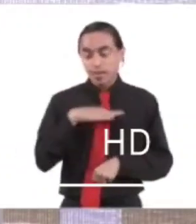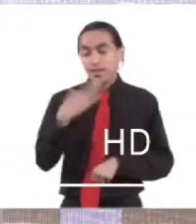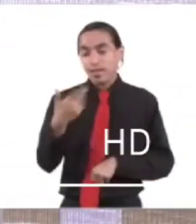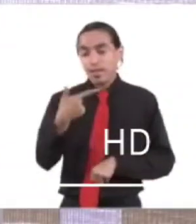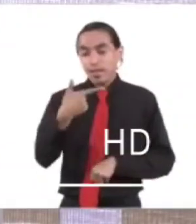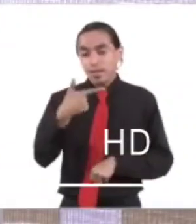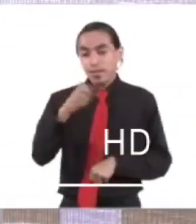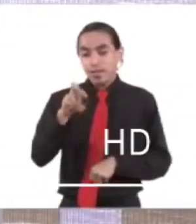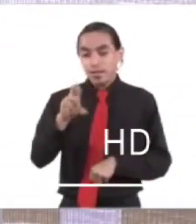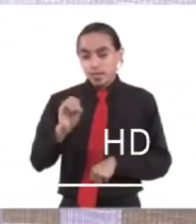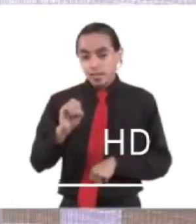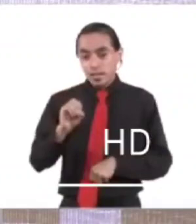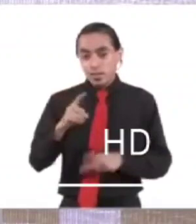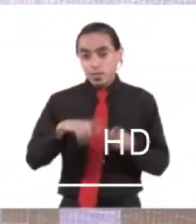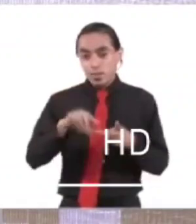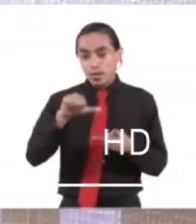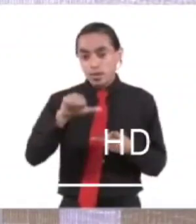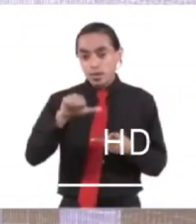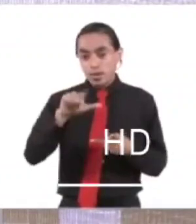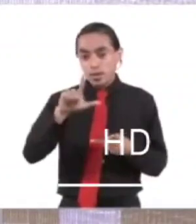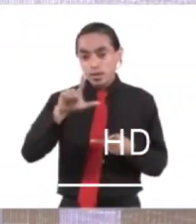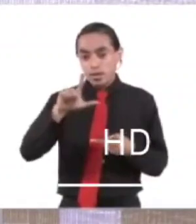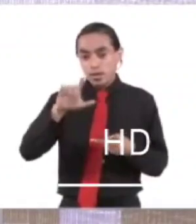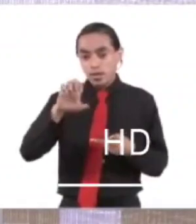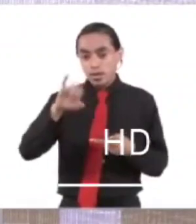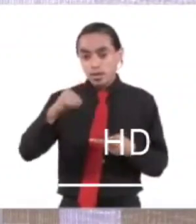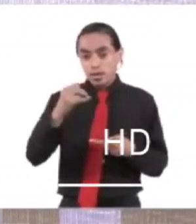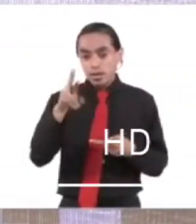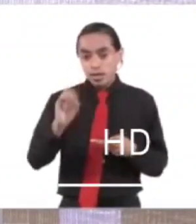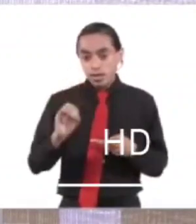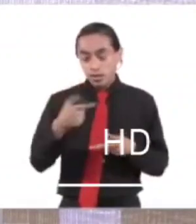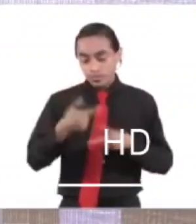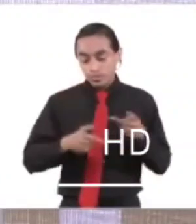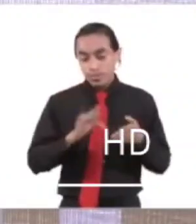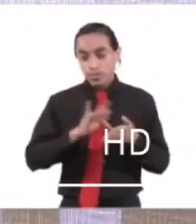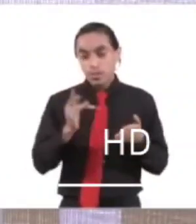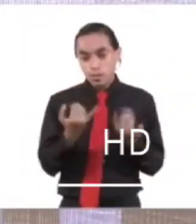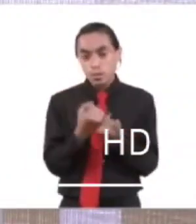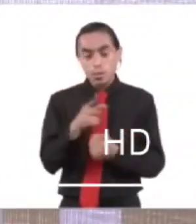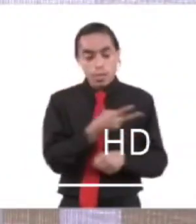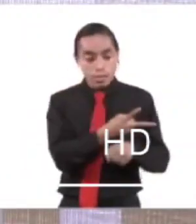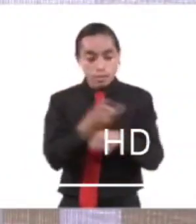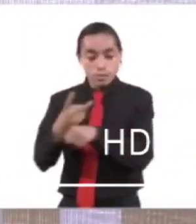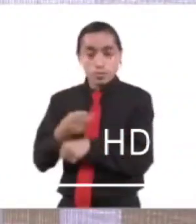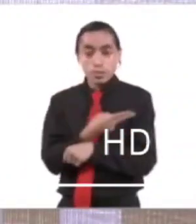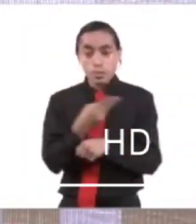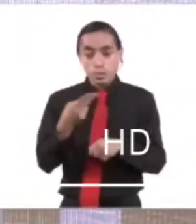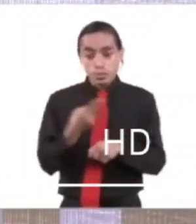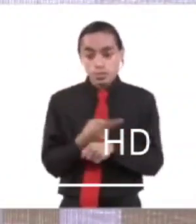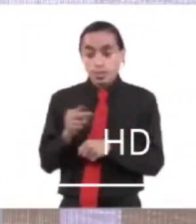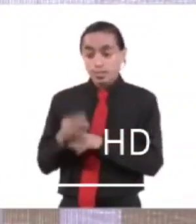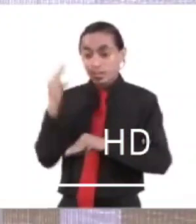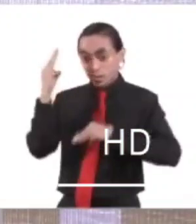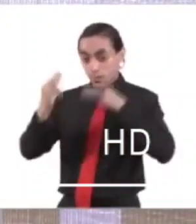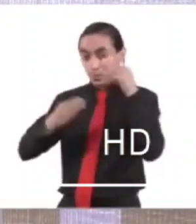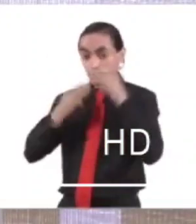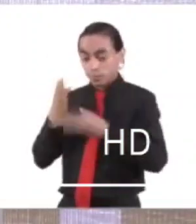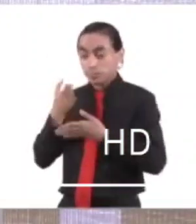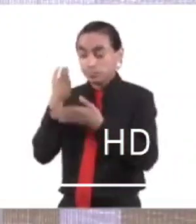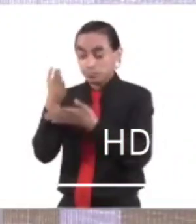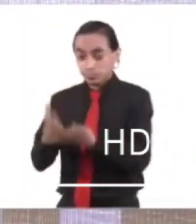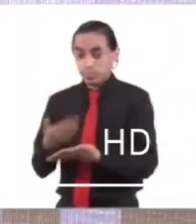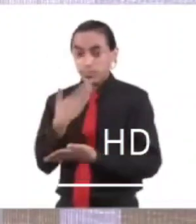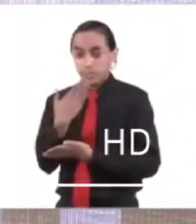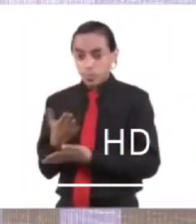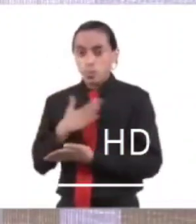Genaro, Alejandro. Y bueno, los invito también a que visiten el Museo del Estanquillo, la biblioteca de Carlos. Hay una biblioteca